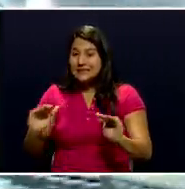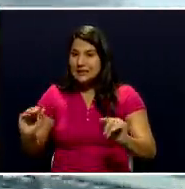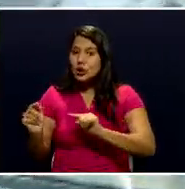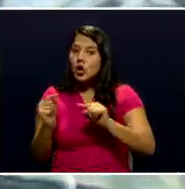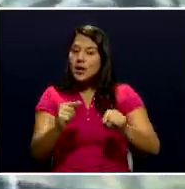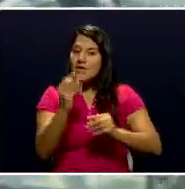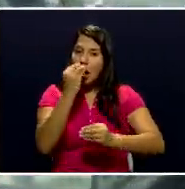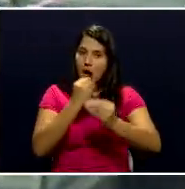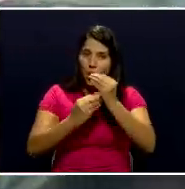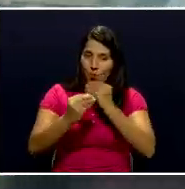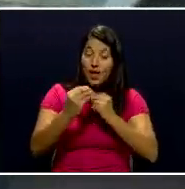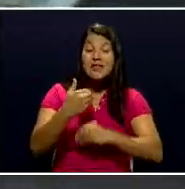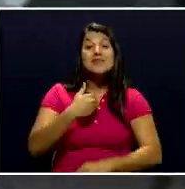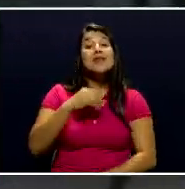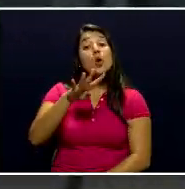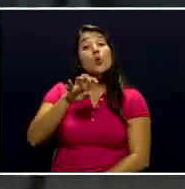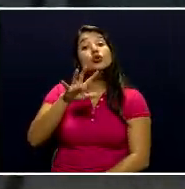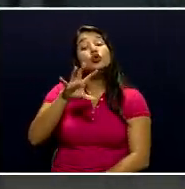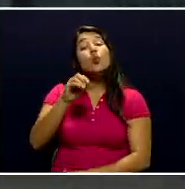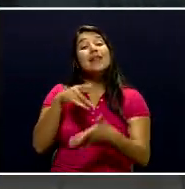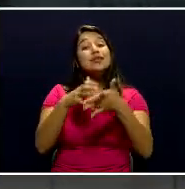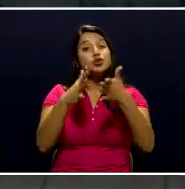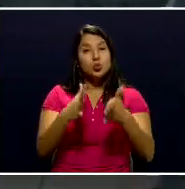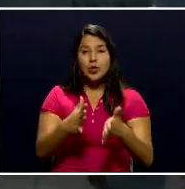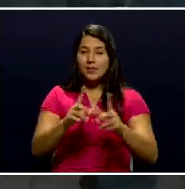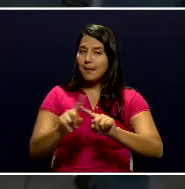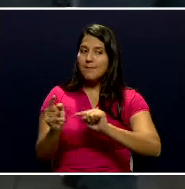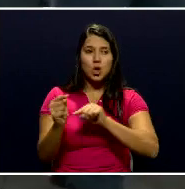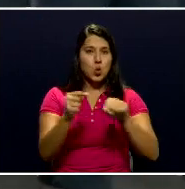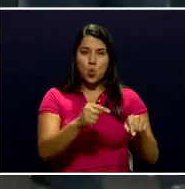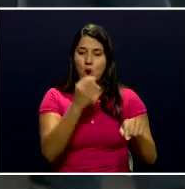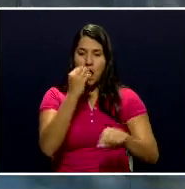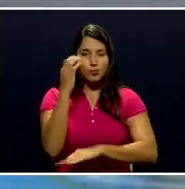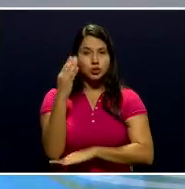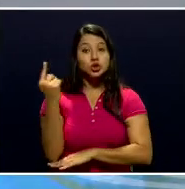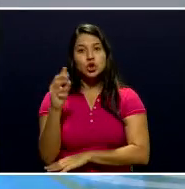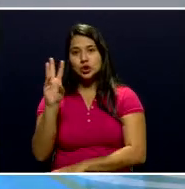los 450 restantes que no están asistiendo a almorzar.